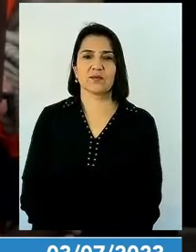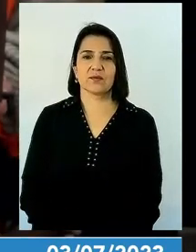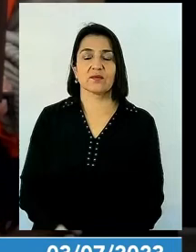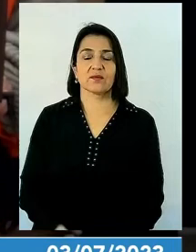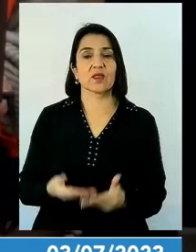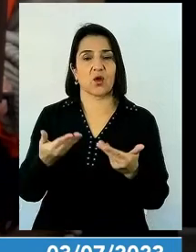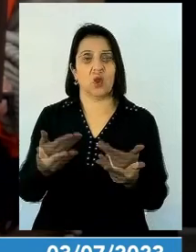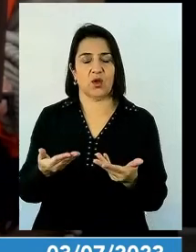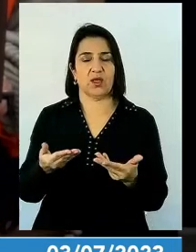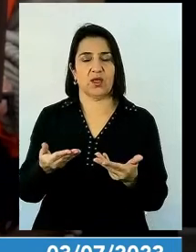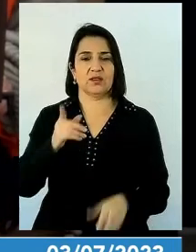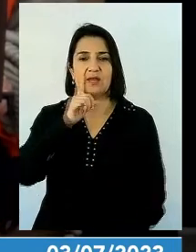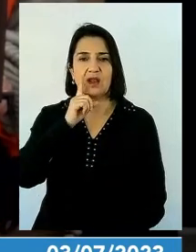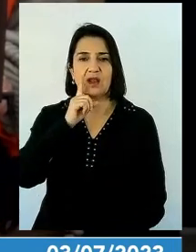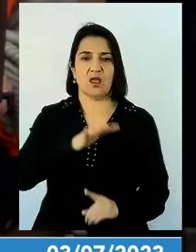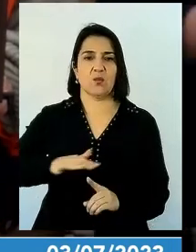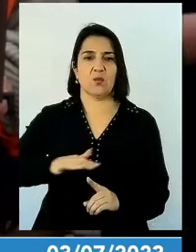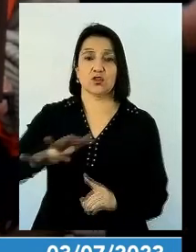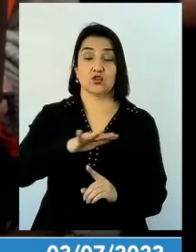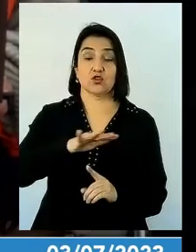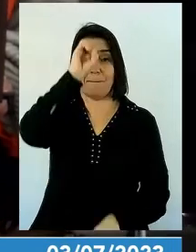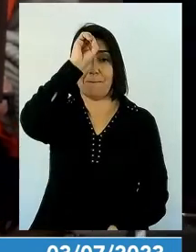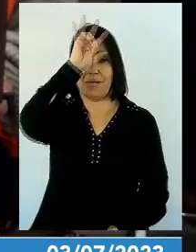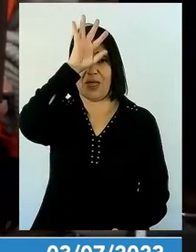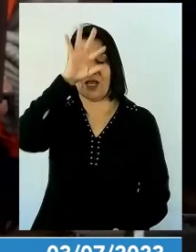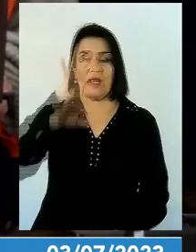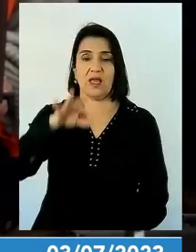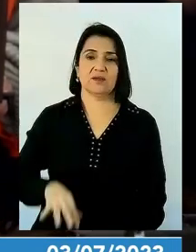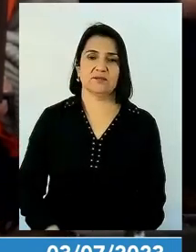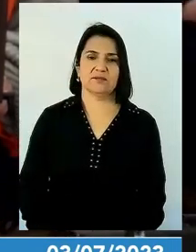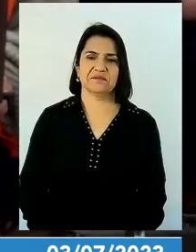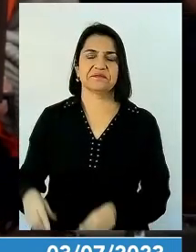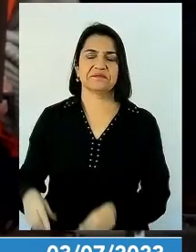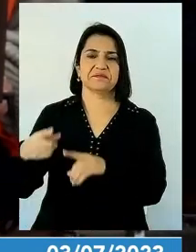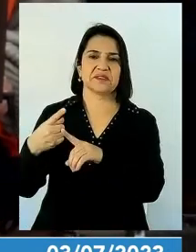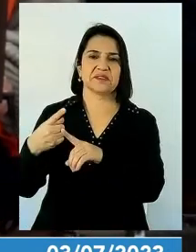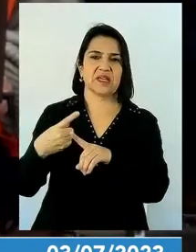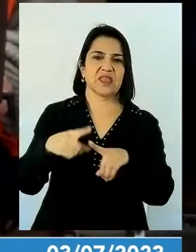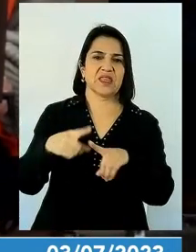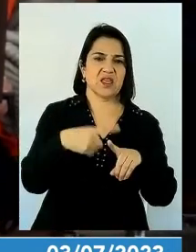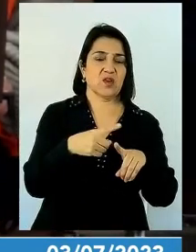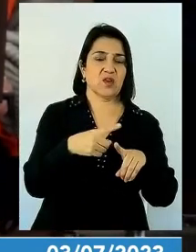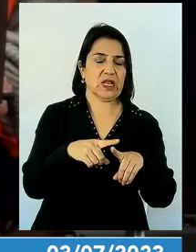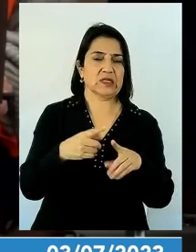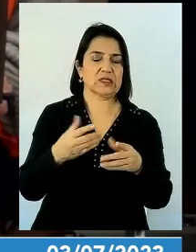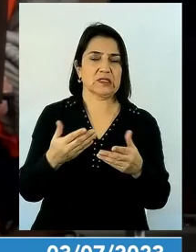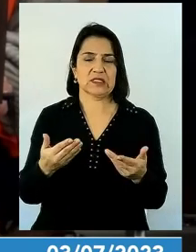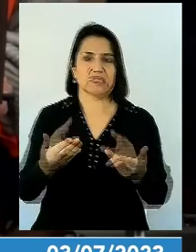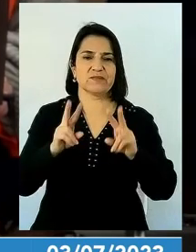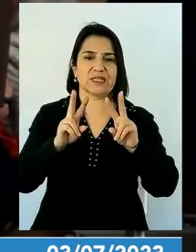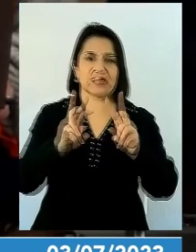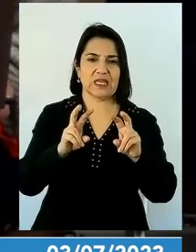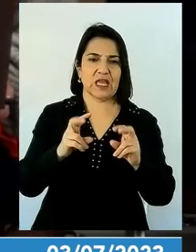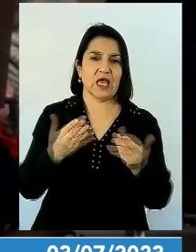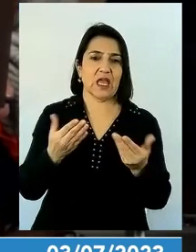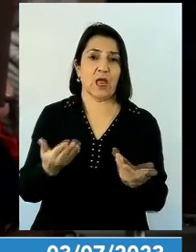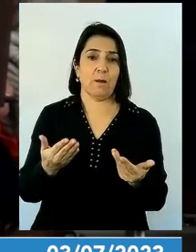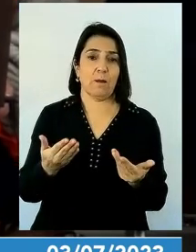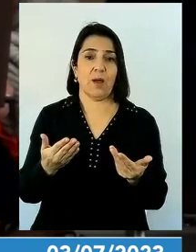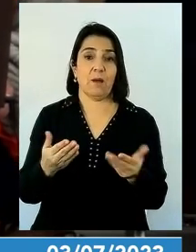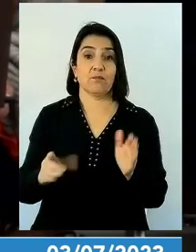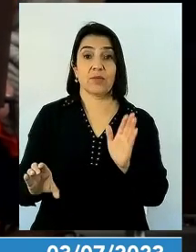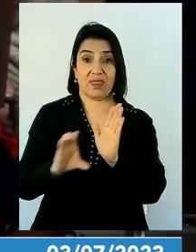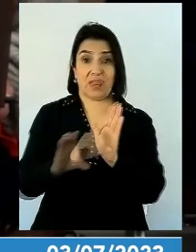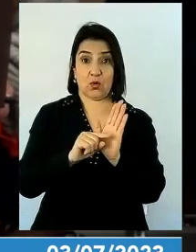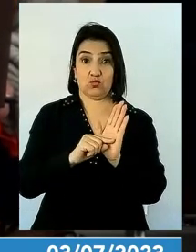caso, por ejemplo, de las minas, distintas materias que son, por declaración de la Constitución